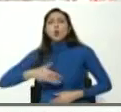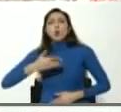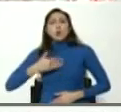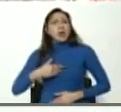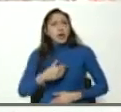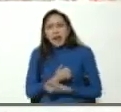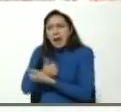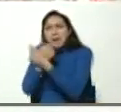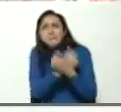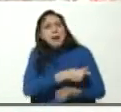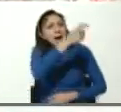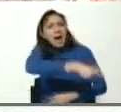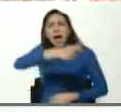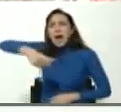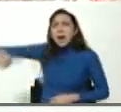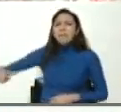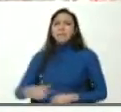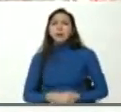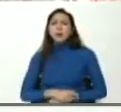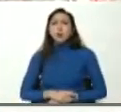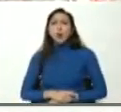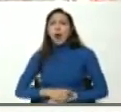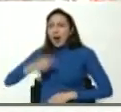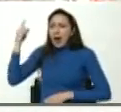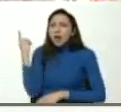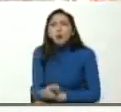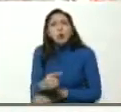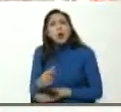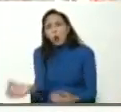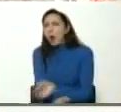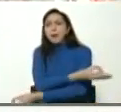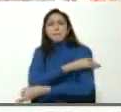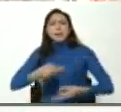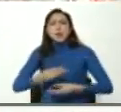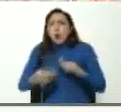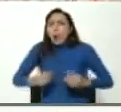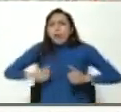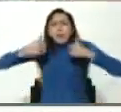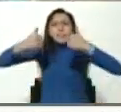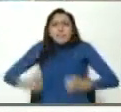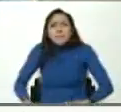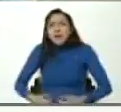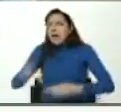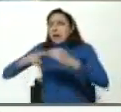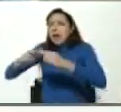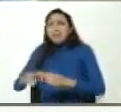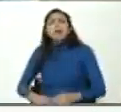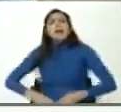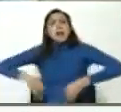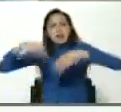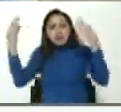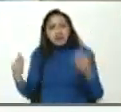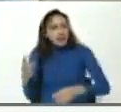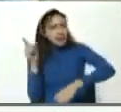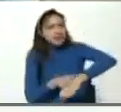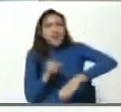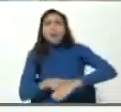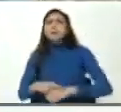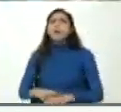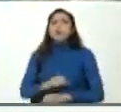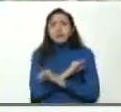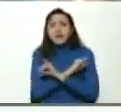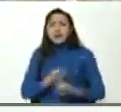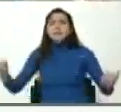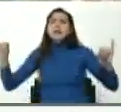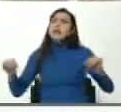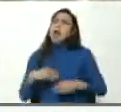gente cómo es que se gobierna con eficiencia cómo es que se empiezan las obras y se terminan a tiempo cómo